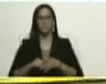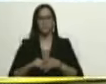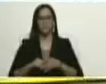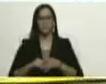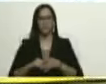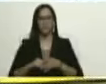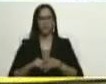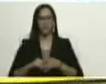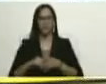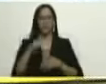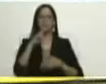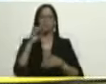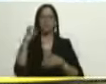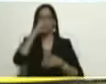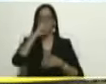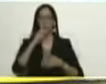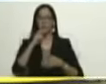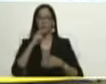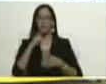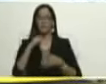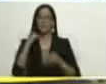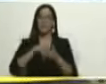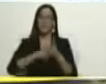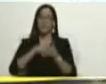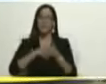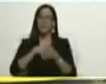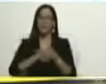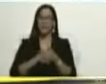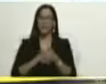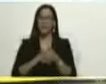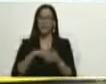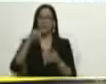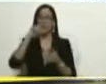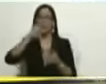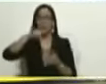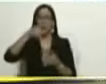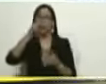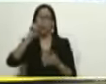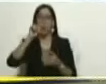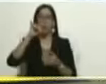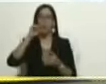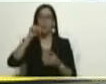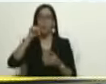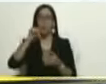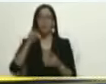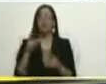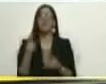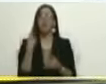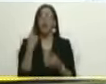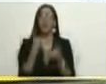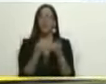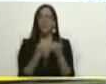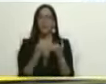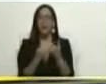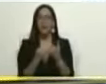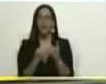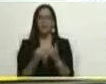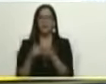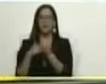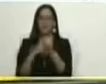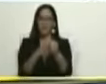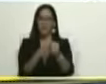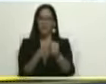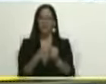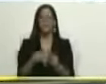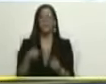El bicentenario de la batalla de Junín, la última batalla dirigida personalmente en el campo por